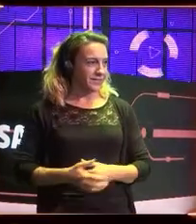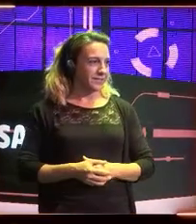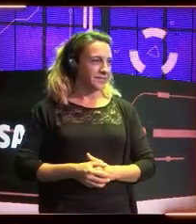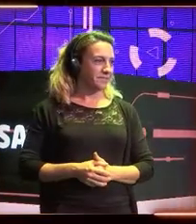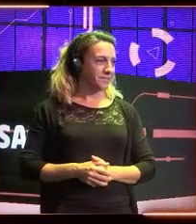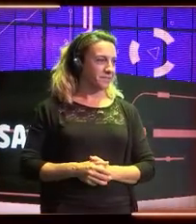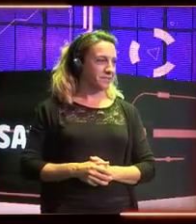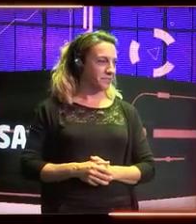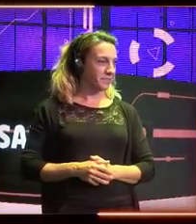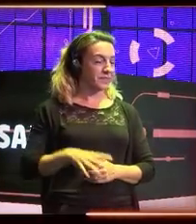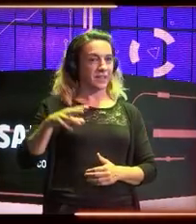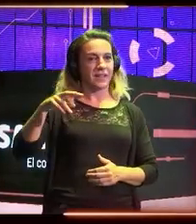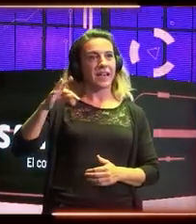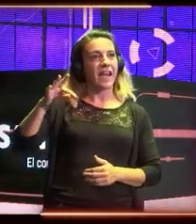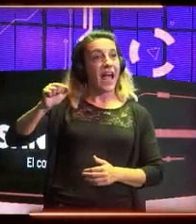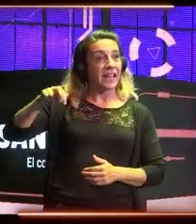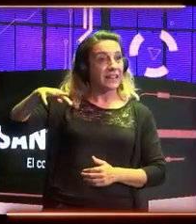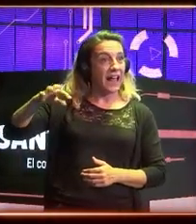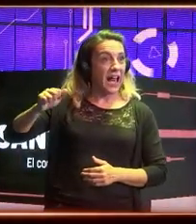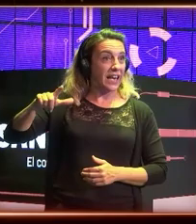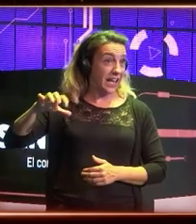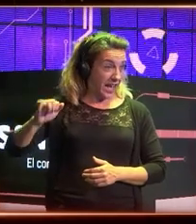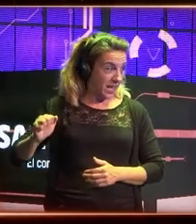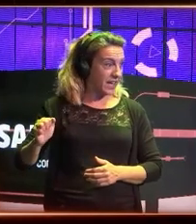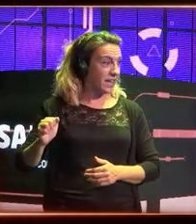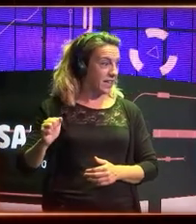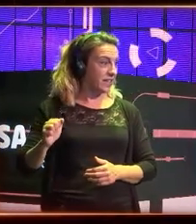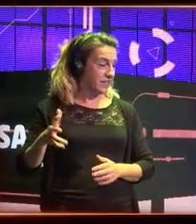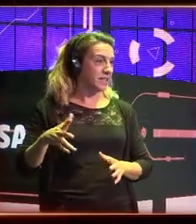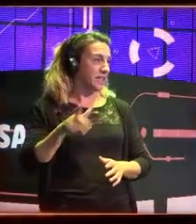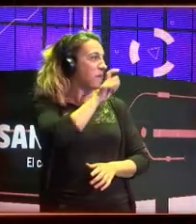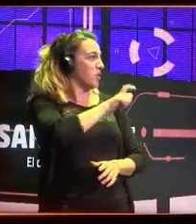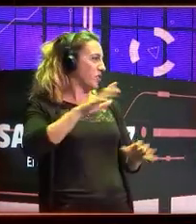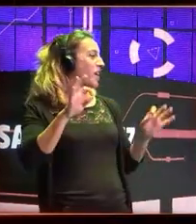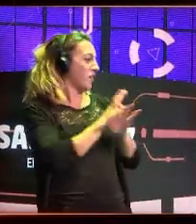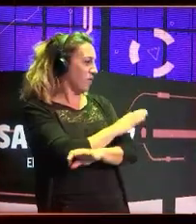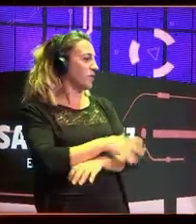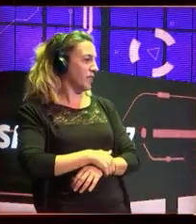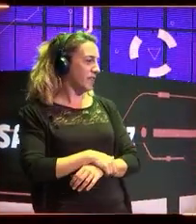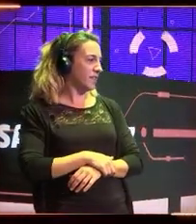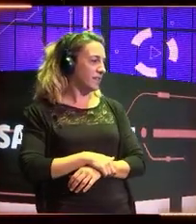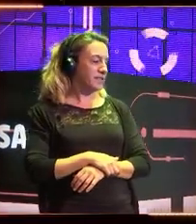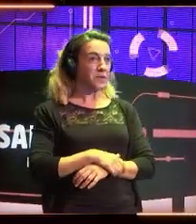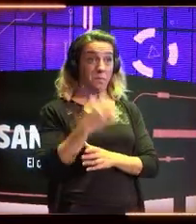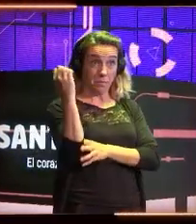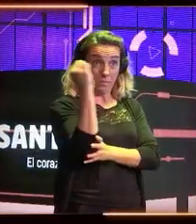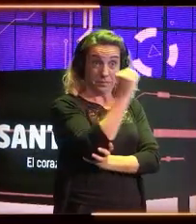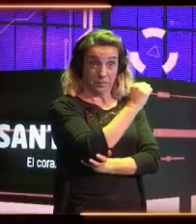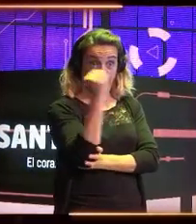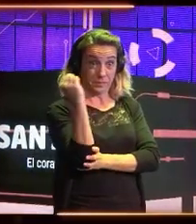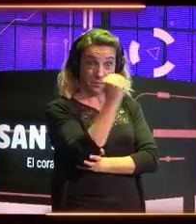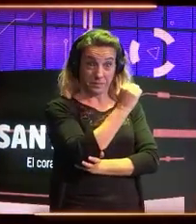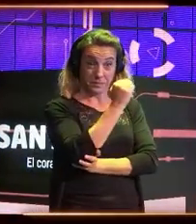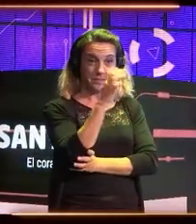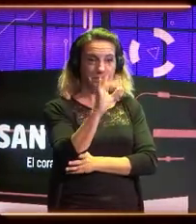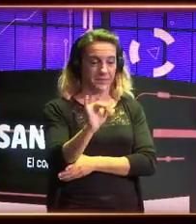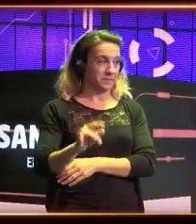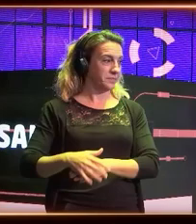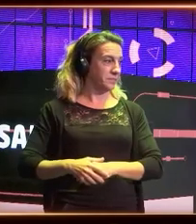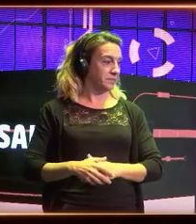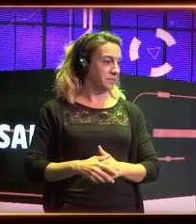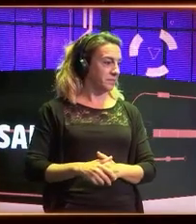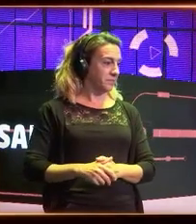cabrones Natalia era verdad sí la gente me confunde venga Natalia pulso Sí